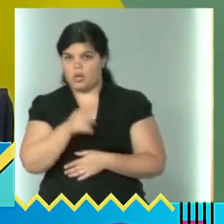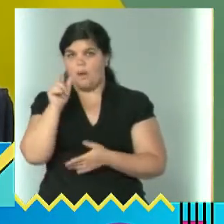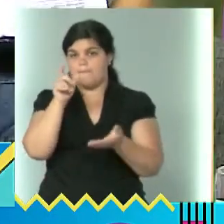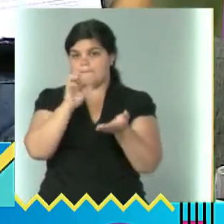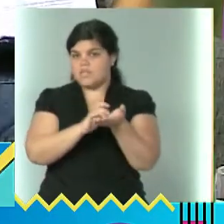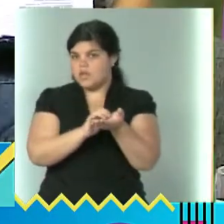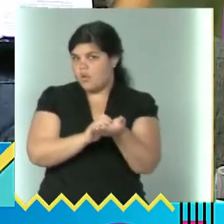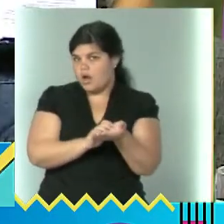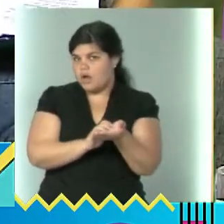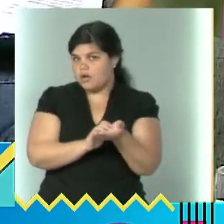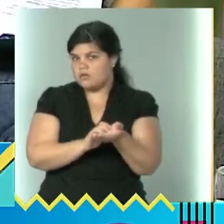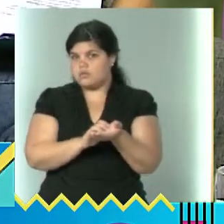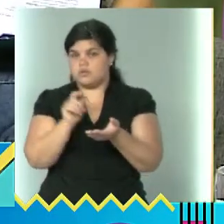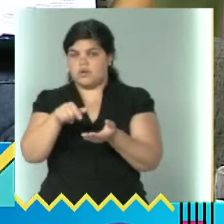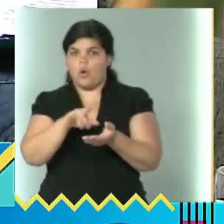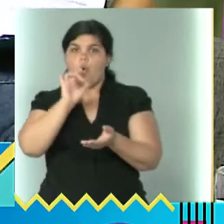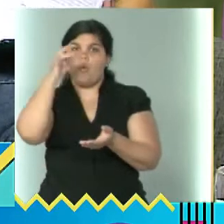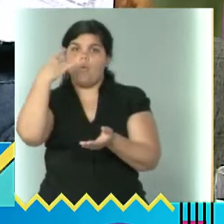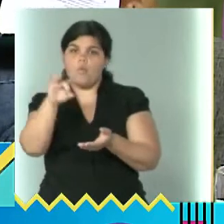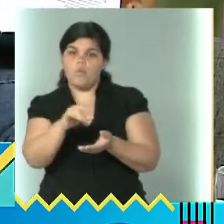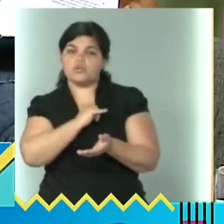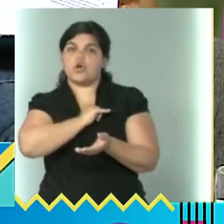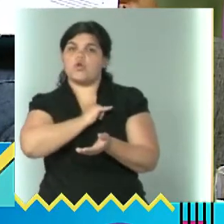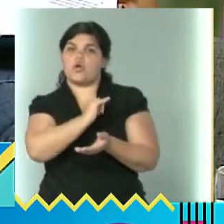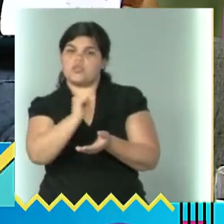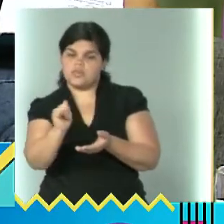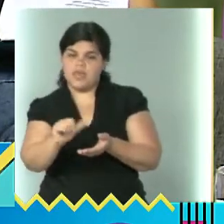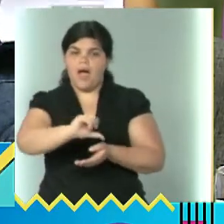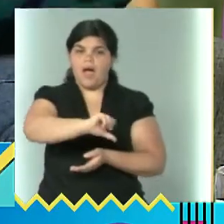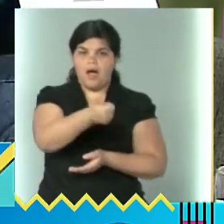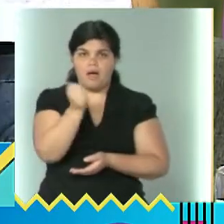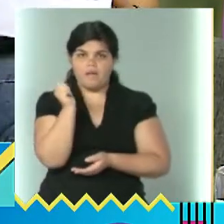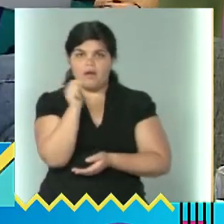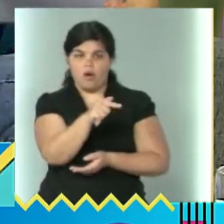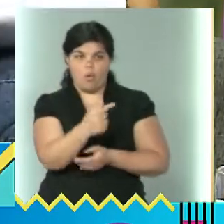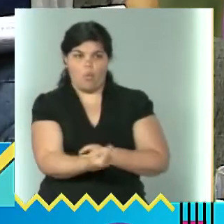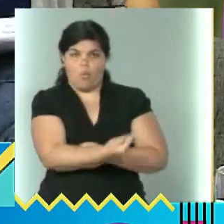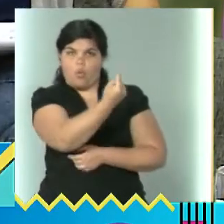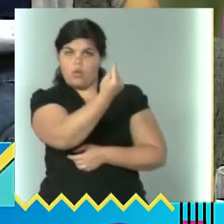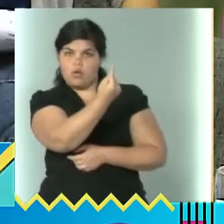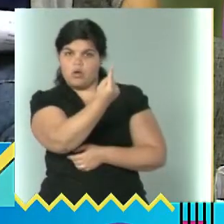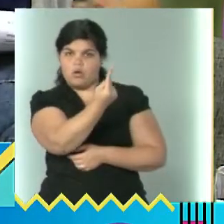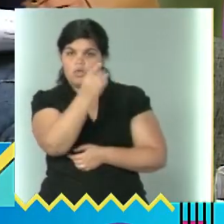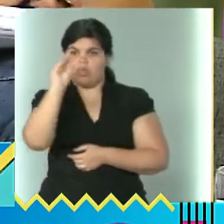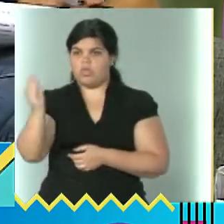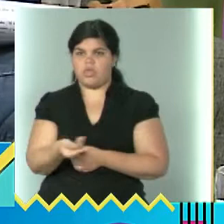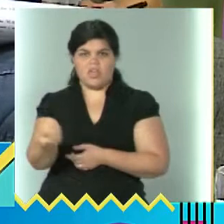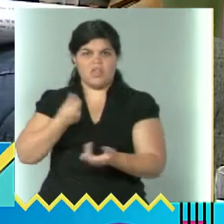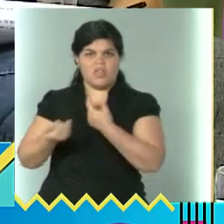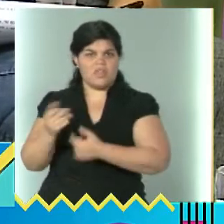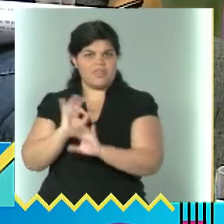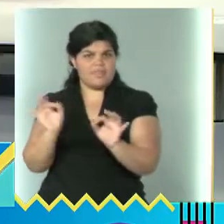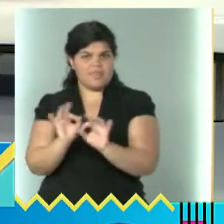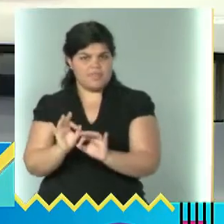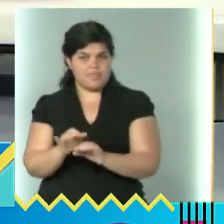en su página, celular. Solo noticias del triunfo de uno y no del, sabiendo que era casi miti-miti,